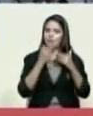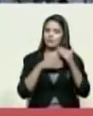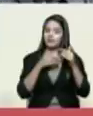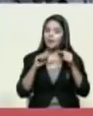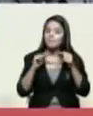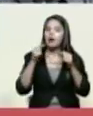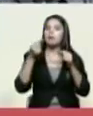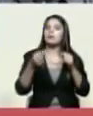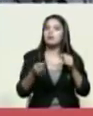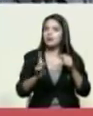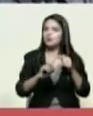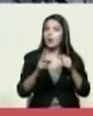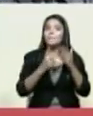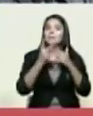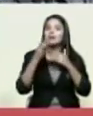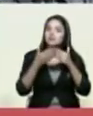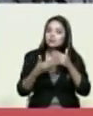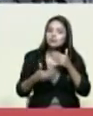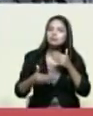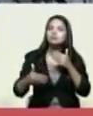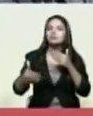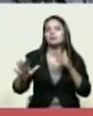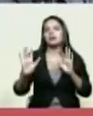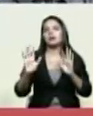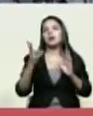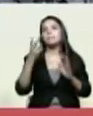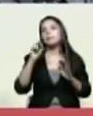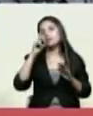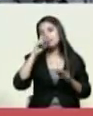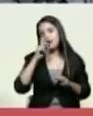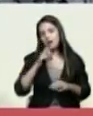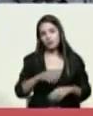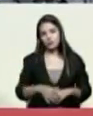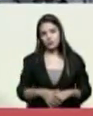mañana, planifica para dentro de 20 años.